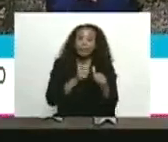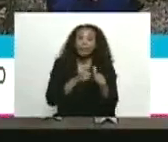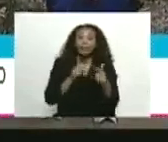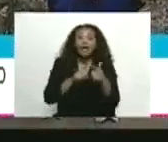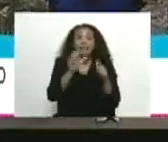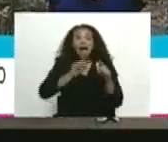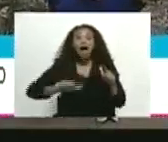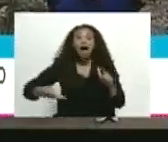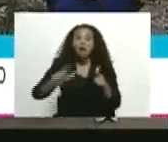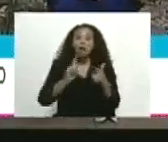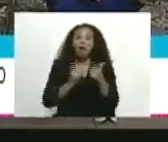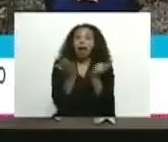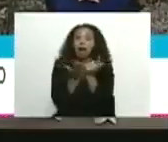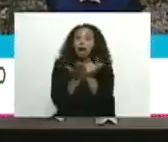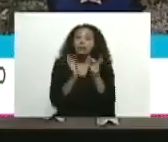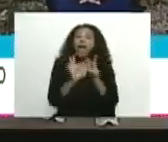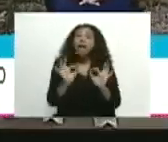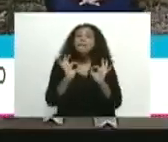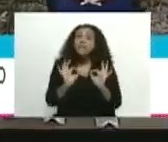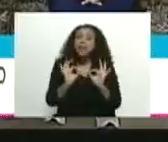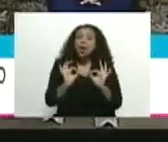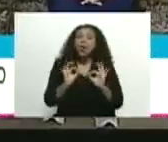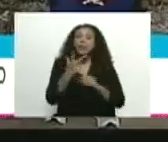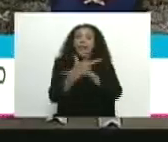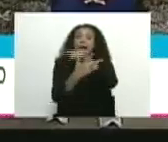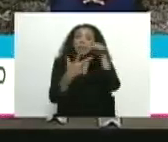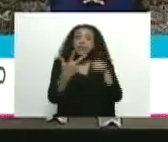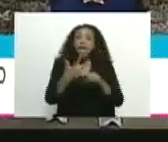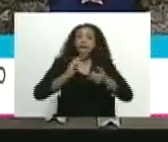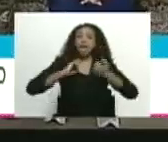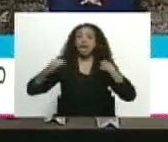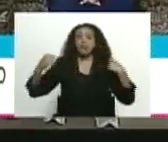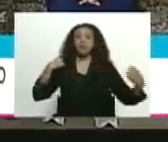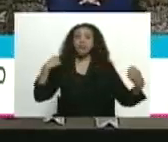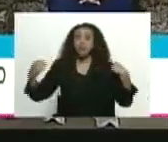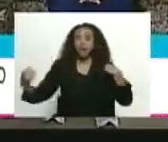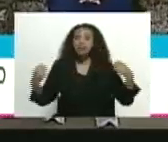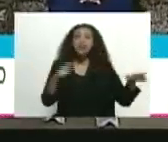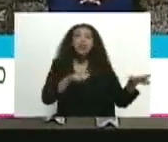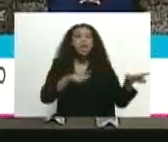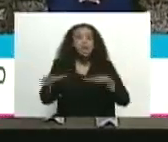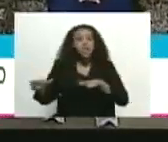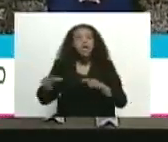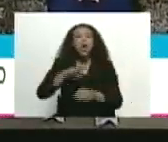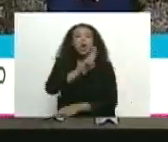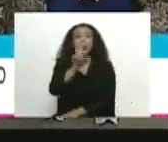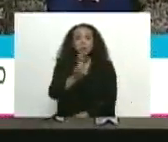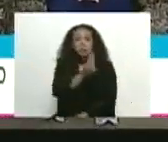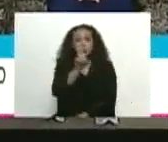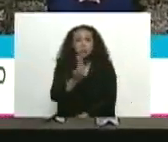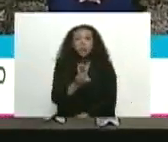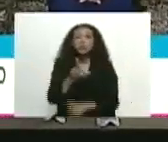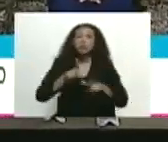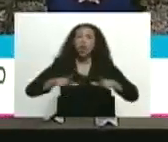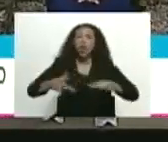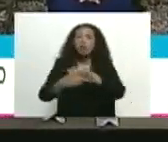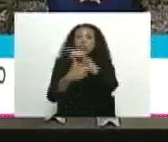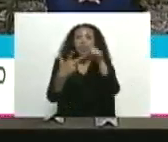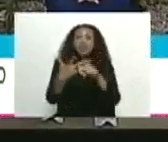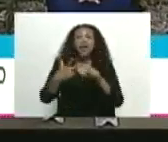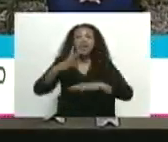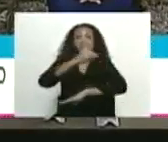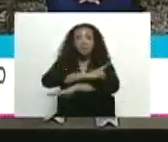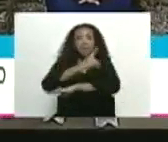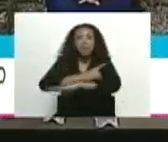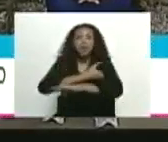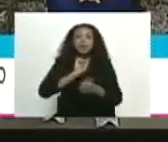las aulas y también en especial todo de los tres gimnasios que ya podemos usar uso de las